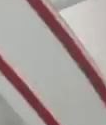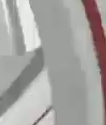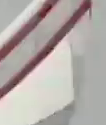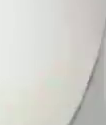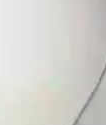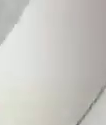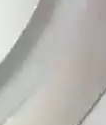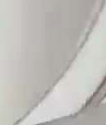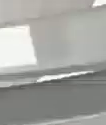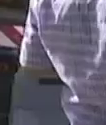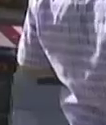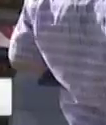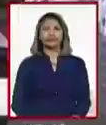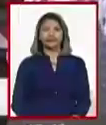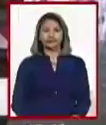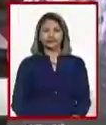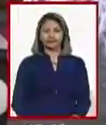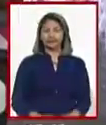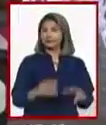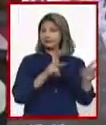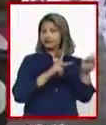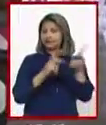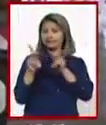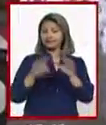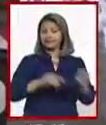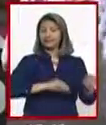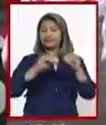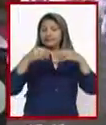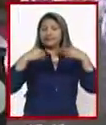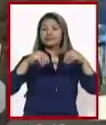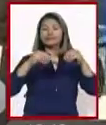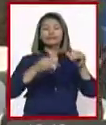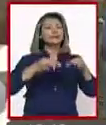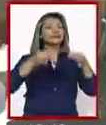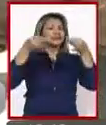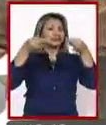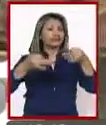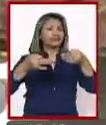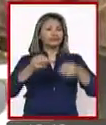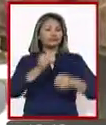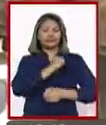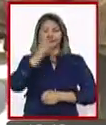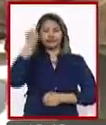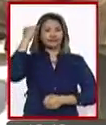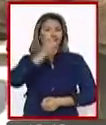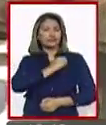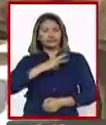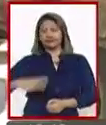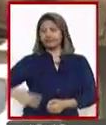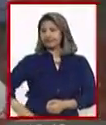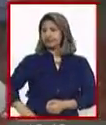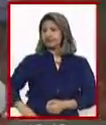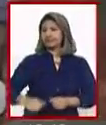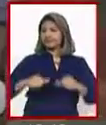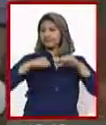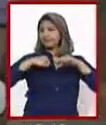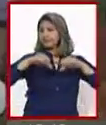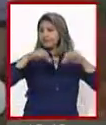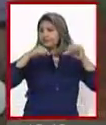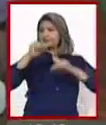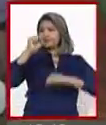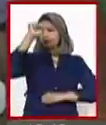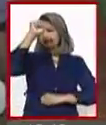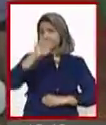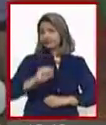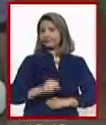En instantes, el plan de traslado de mercados establecido por el gobierno municipal ya dio inicio en el mercado mayorista Abasto